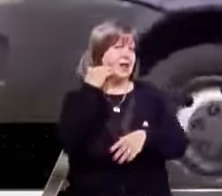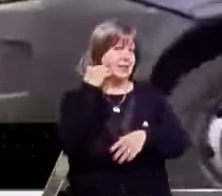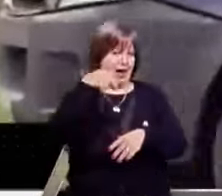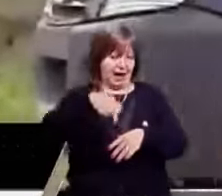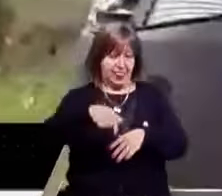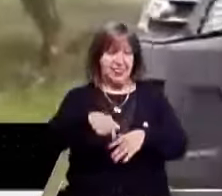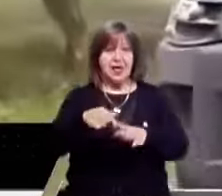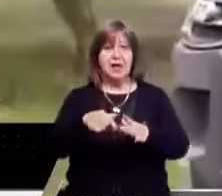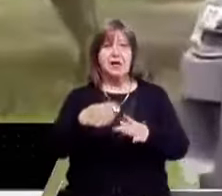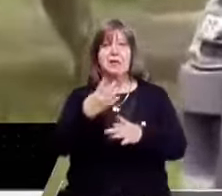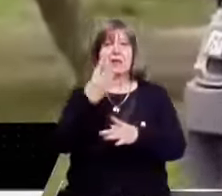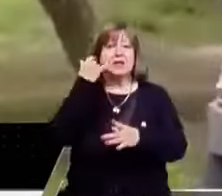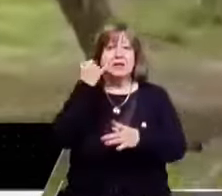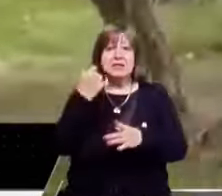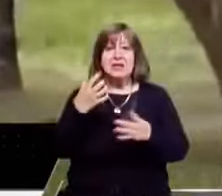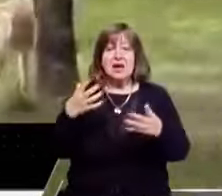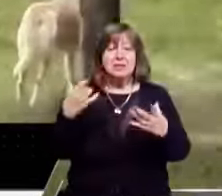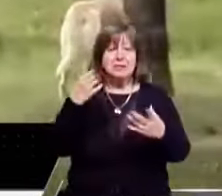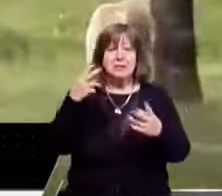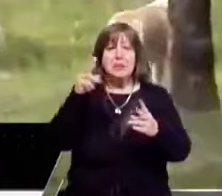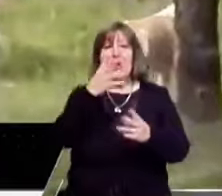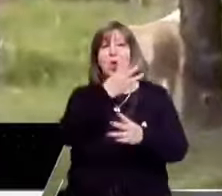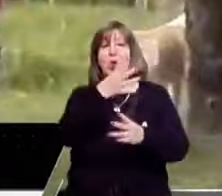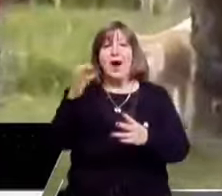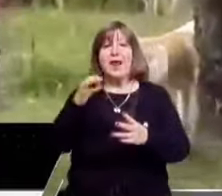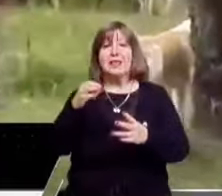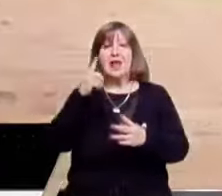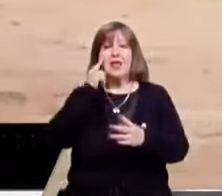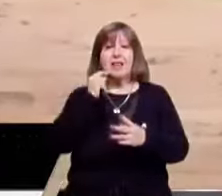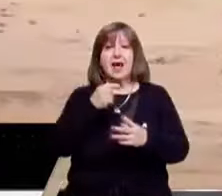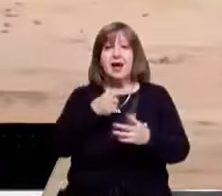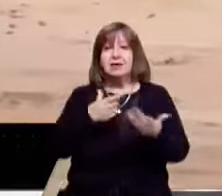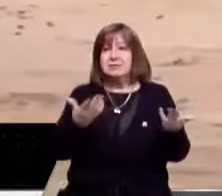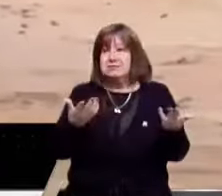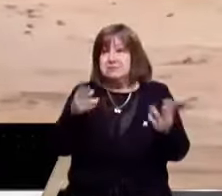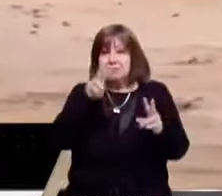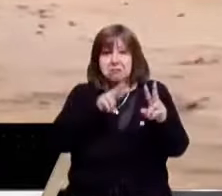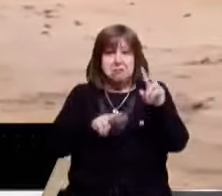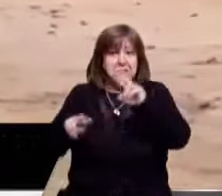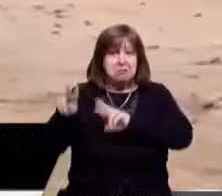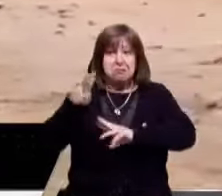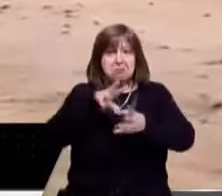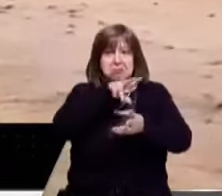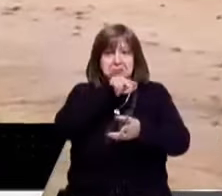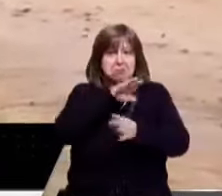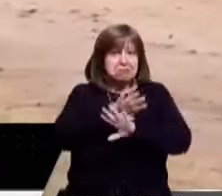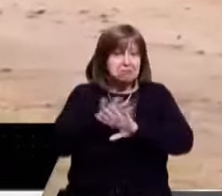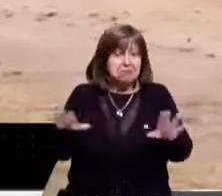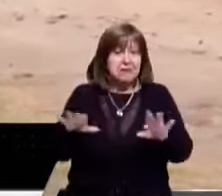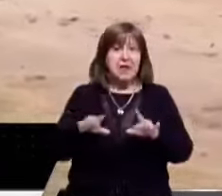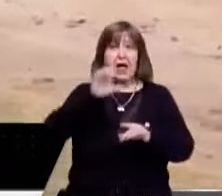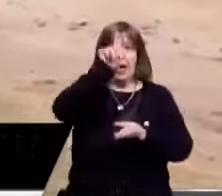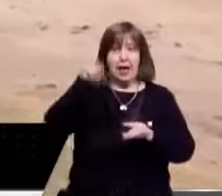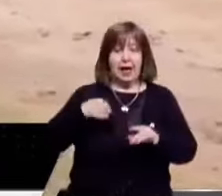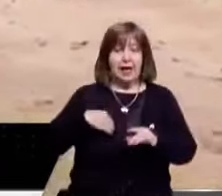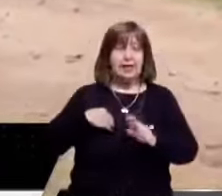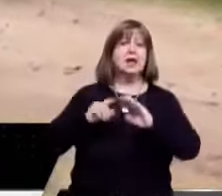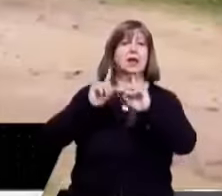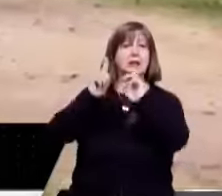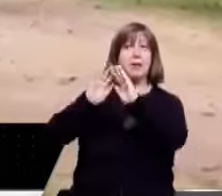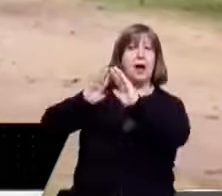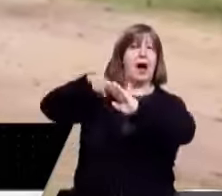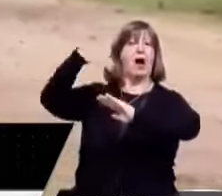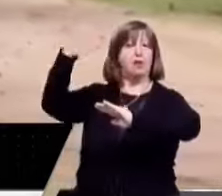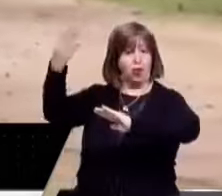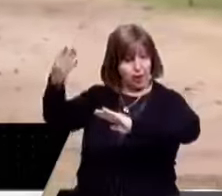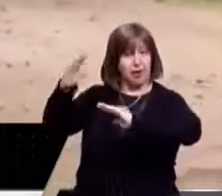40 días sin Loan, lo busca todo el país. Lo buscan también, no solamente en el interior de la Argentina, sino también